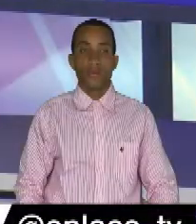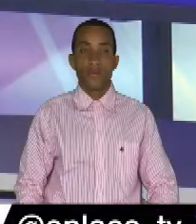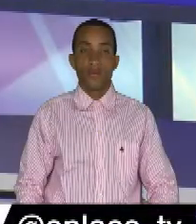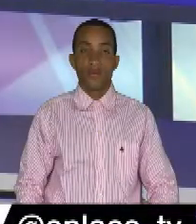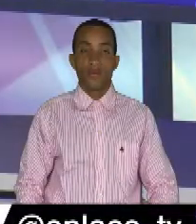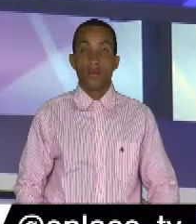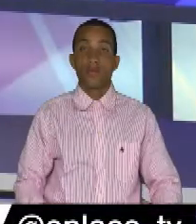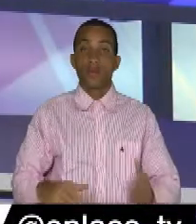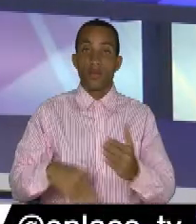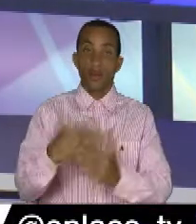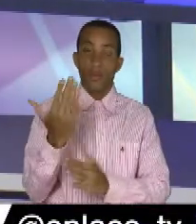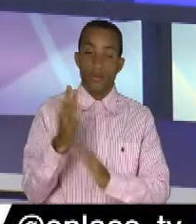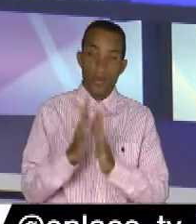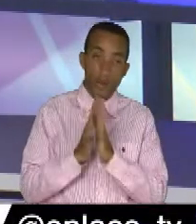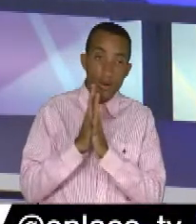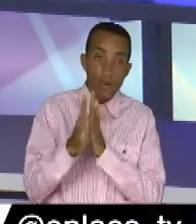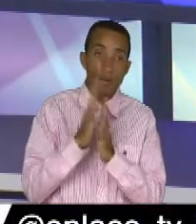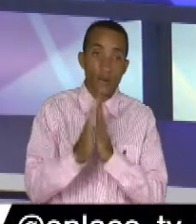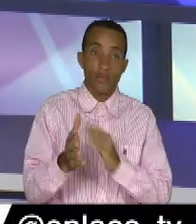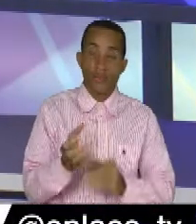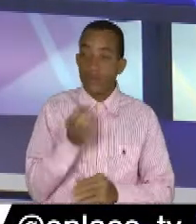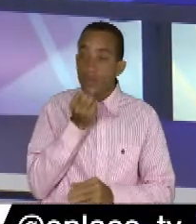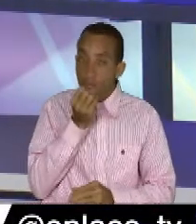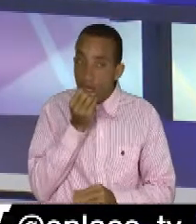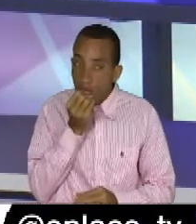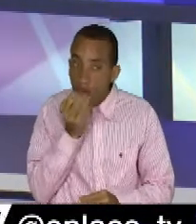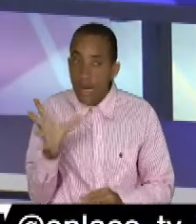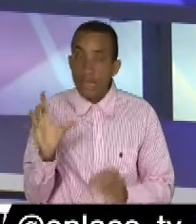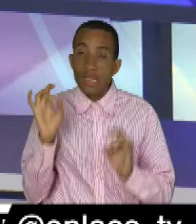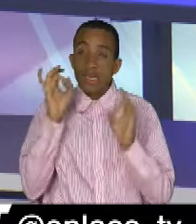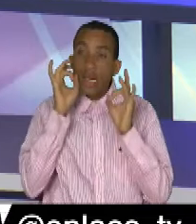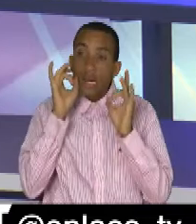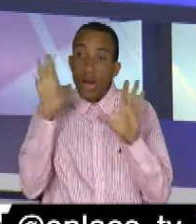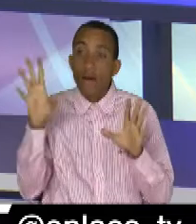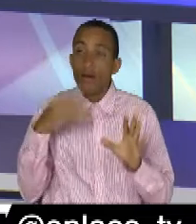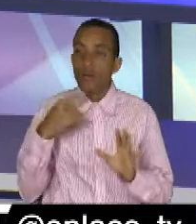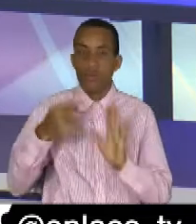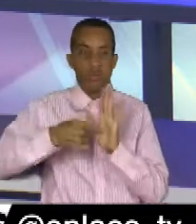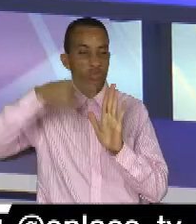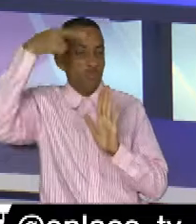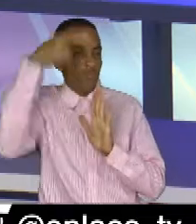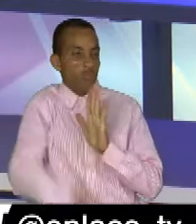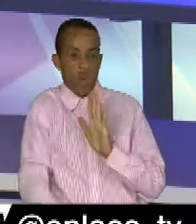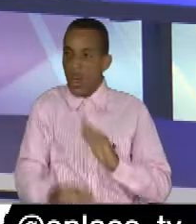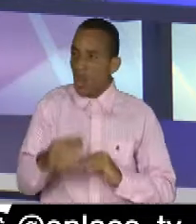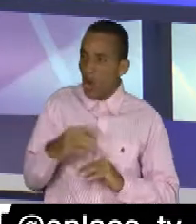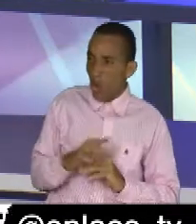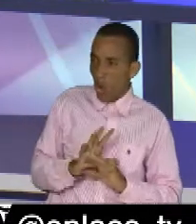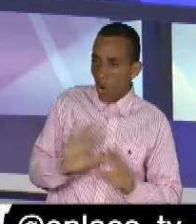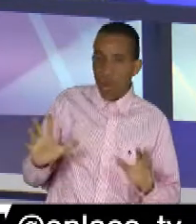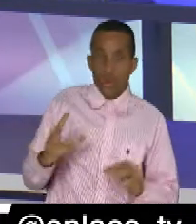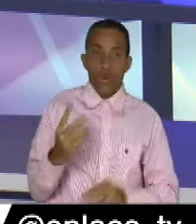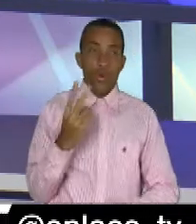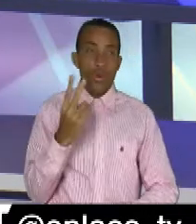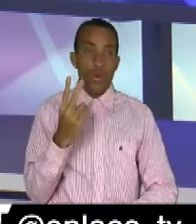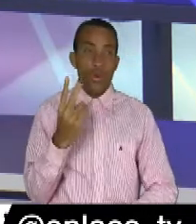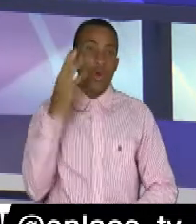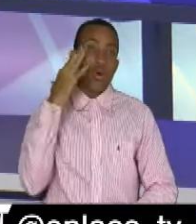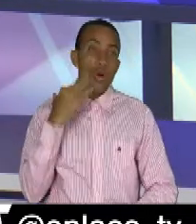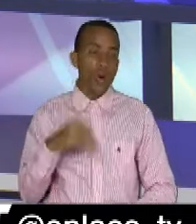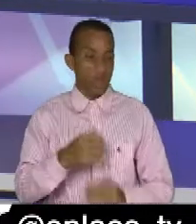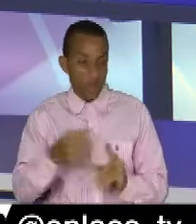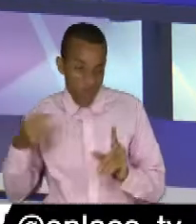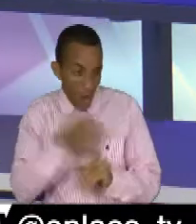Iniciamos con la información. Una grave denuncia de un presunto abuso de autoridad se conoció en las últimas horas. Dos jóvenes aducen que fueron brutalmente golpeados por